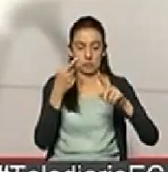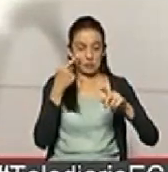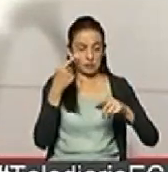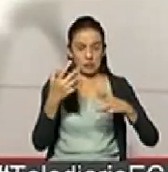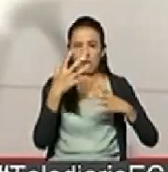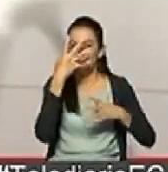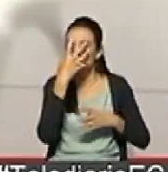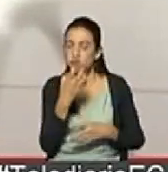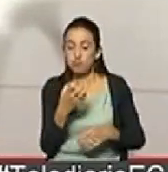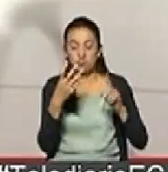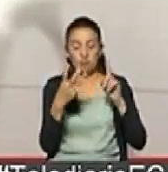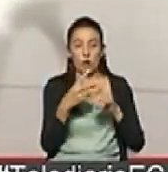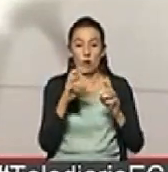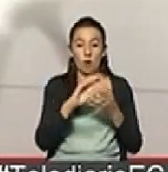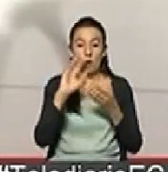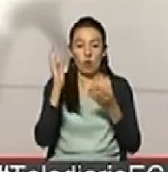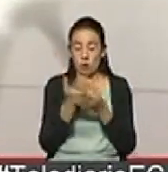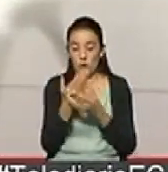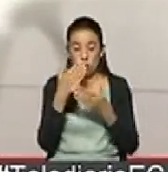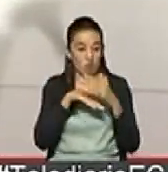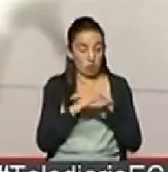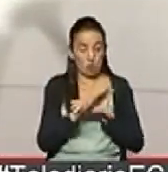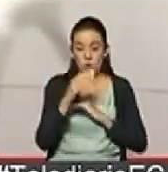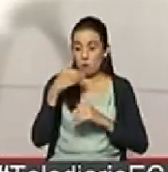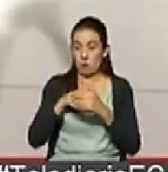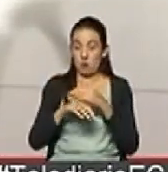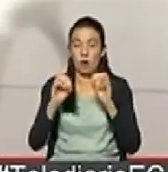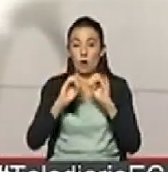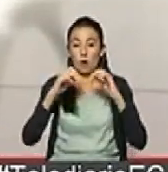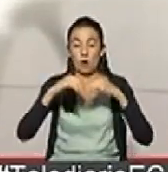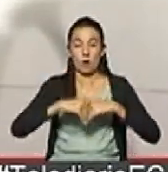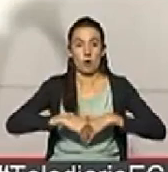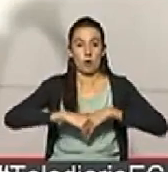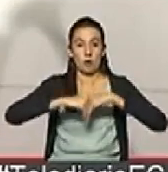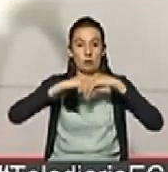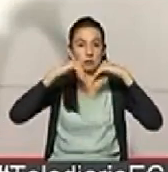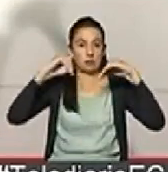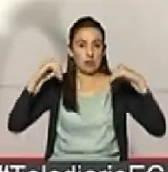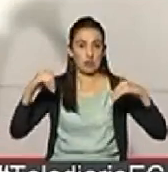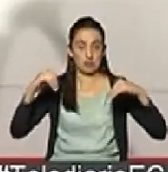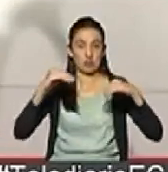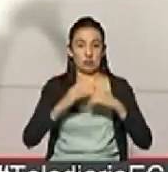están guardando las cosas, si es que también se están alejando de nosotros mismos.